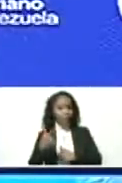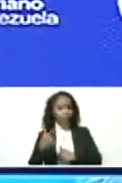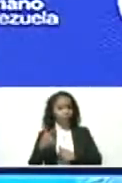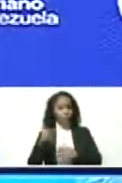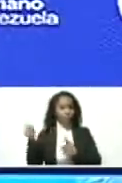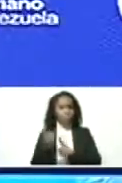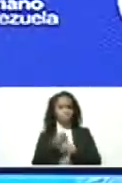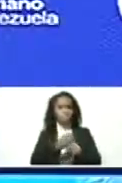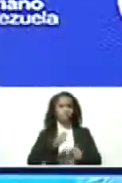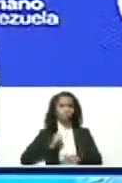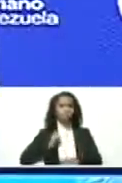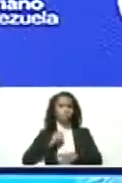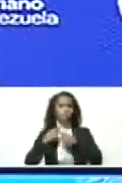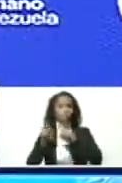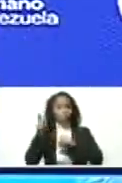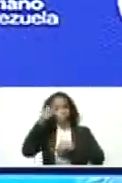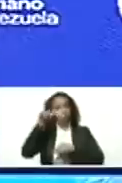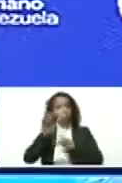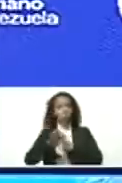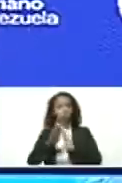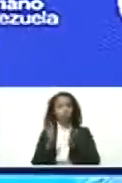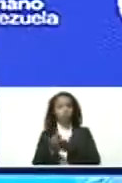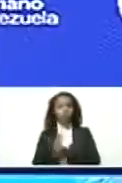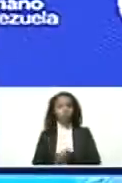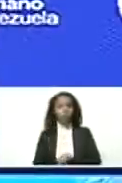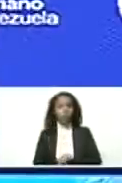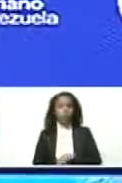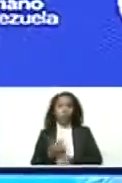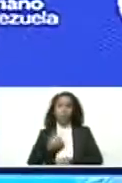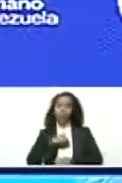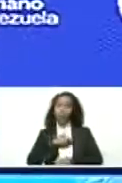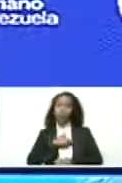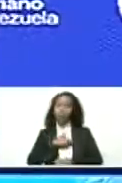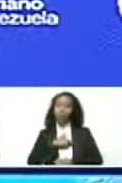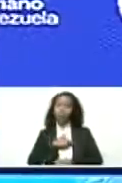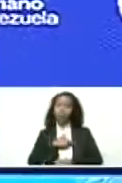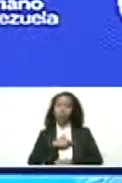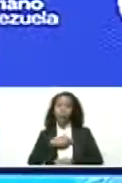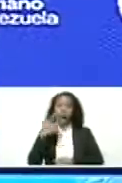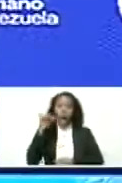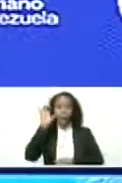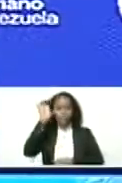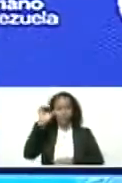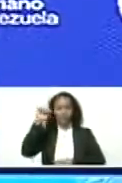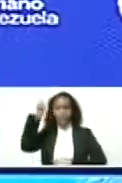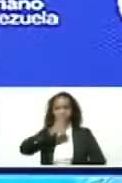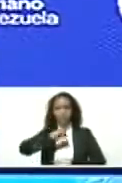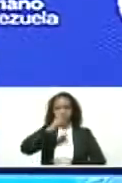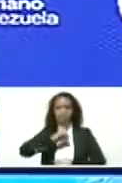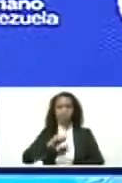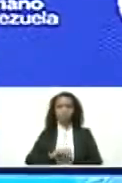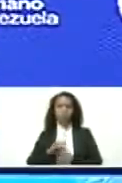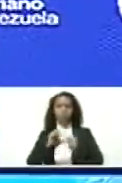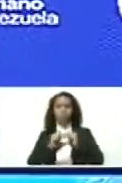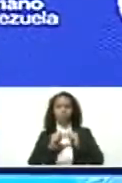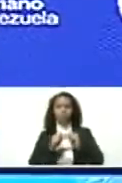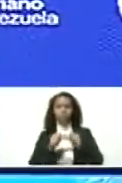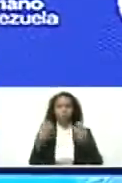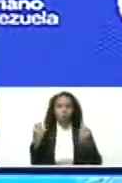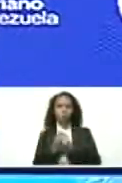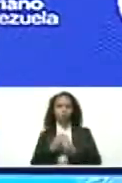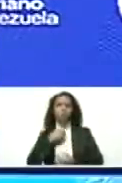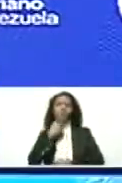someter a cualquier otro pueblo del mundo. Así que nosotros, que somos una patria en resistencia, nos mantenemos con nuestra